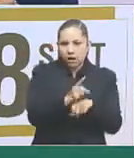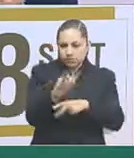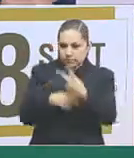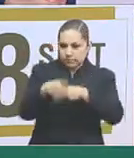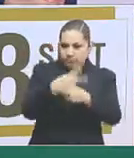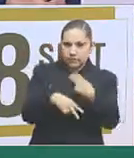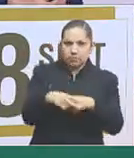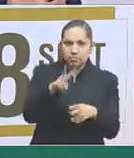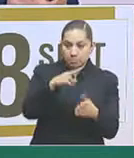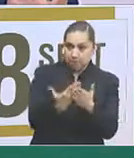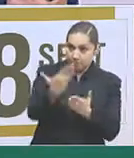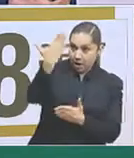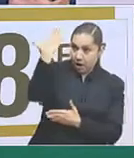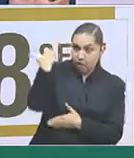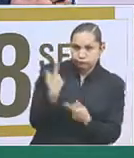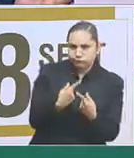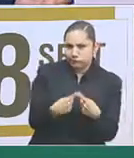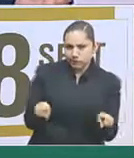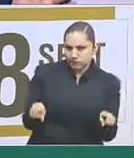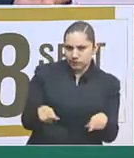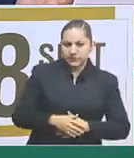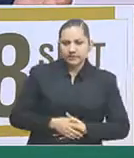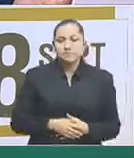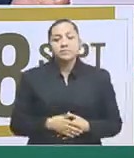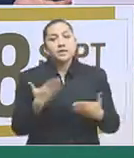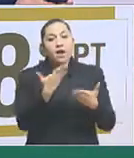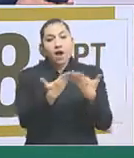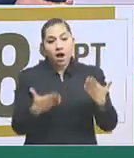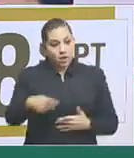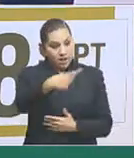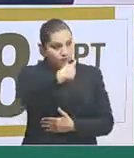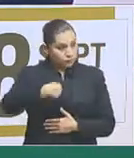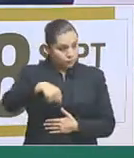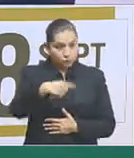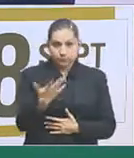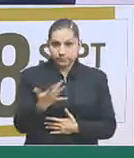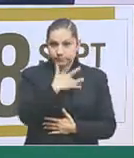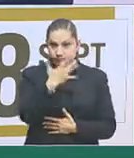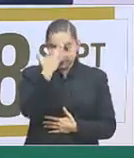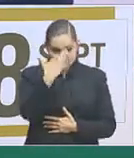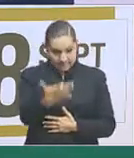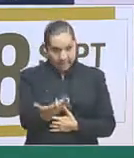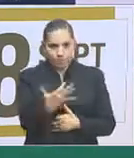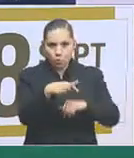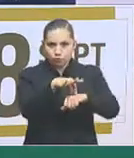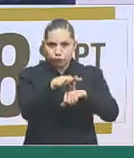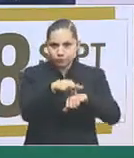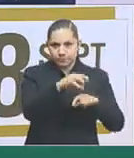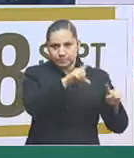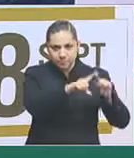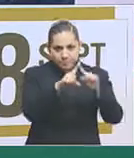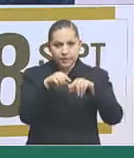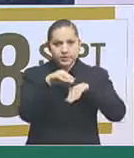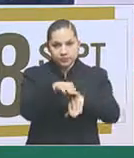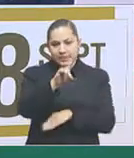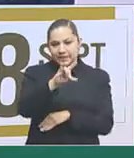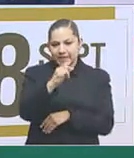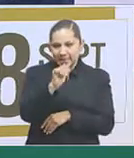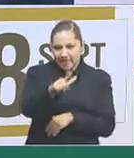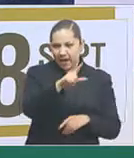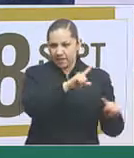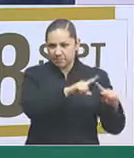vivimos realmente y es un cliché pero es un cliché cierto en la revolución digital es una era de